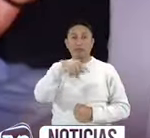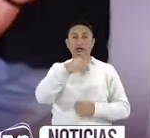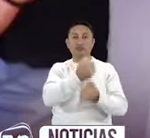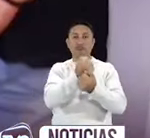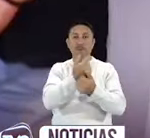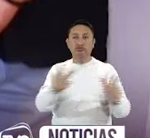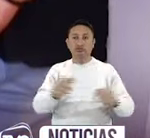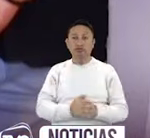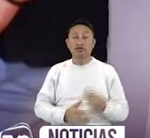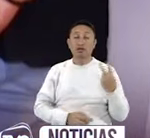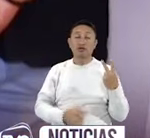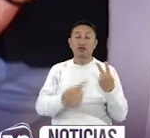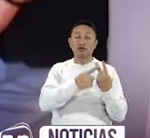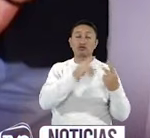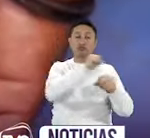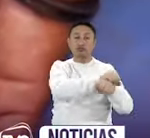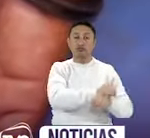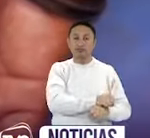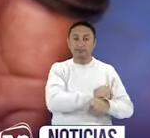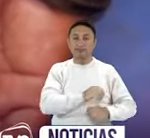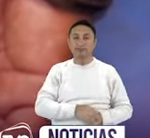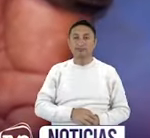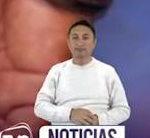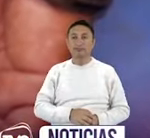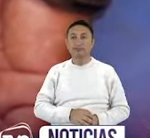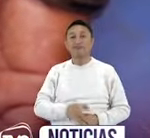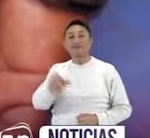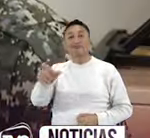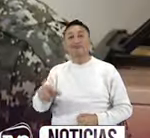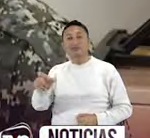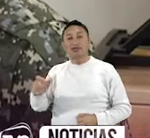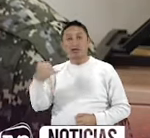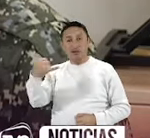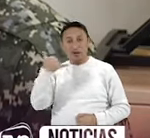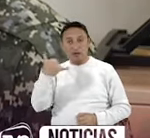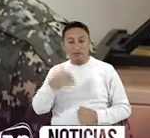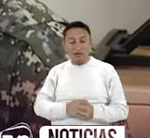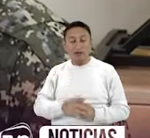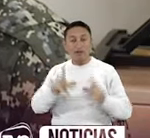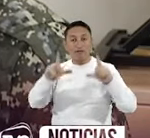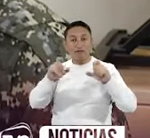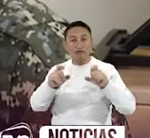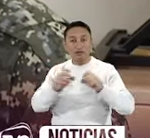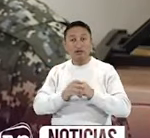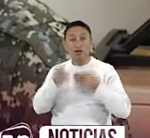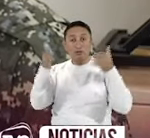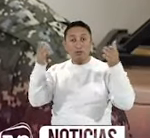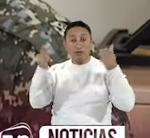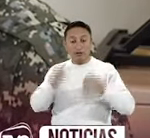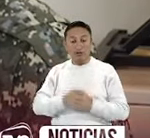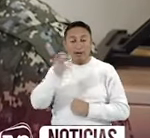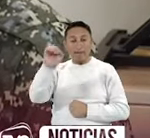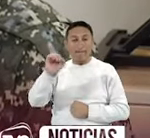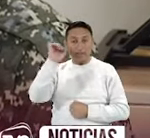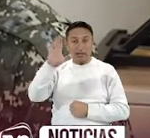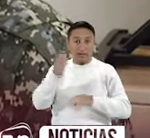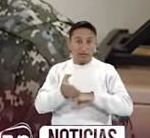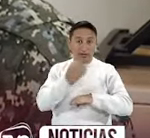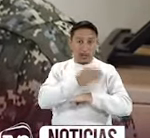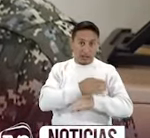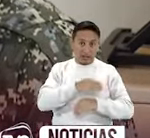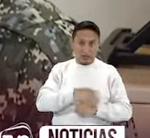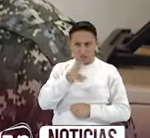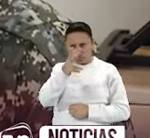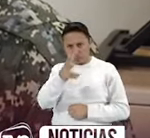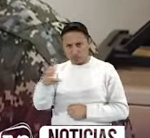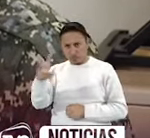dos implicados. En los teléfonos de las personas aprehendidas están las fotos de los profesores y videos que les hacían que ellos realicen para pedir